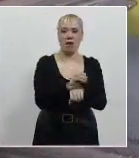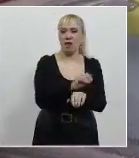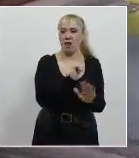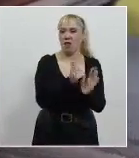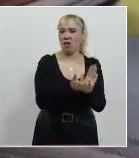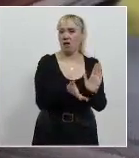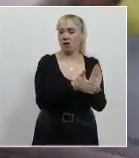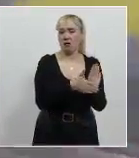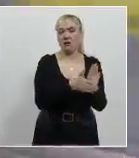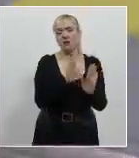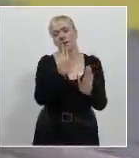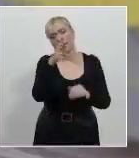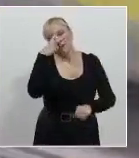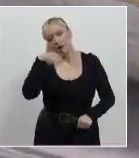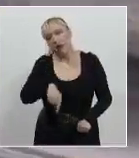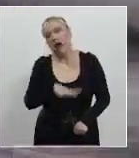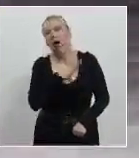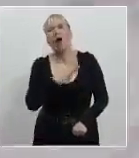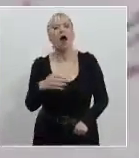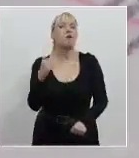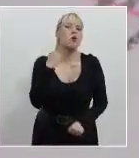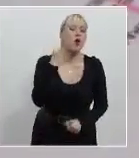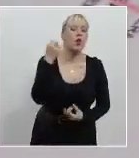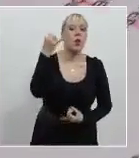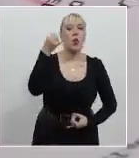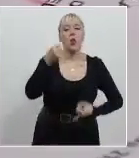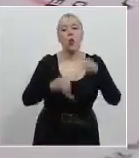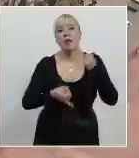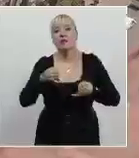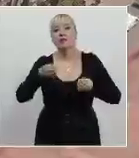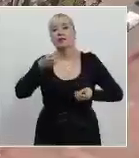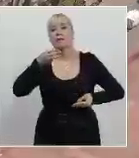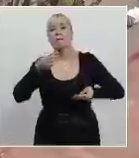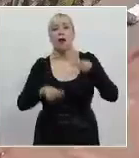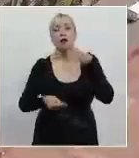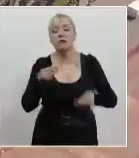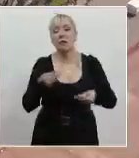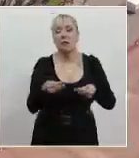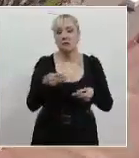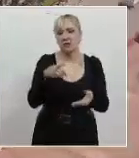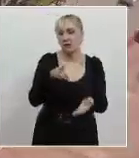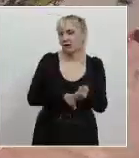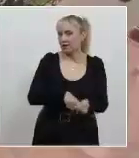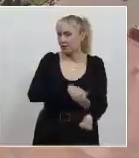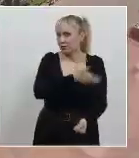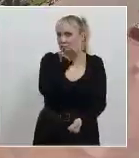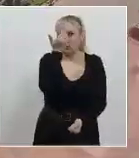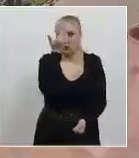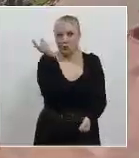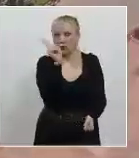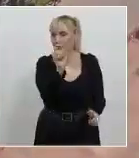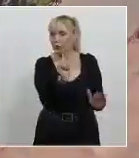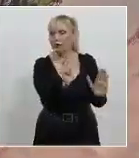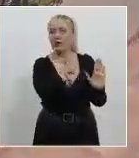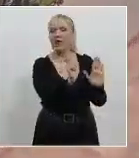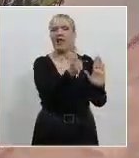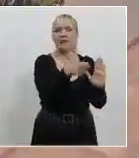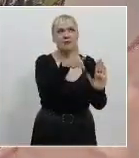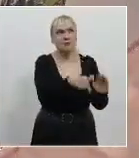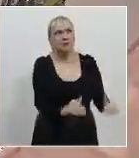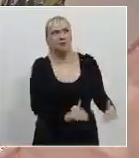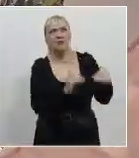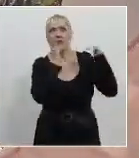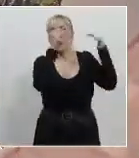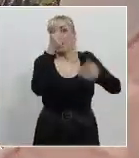En México hay abogados, jueces y magistrados que desconocen los parámetros de actuación de la Suprema Corte